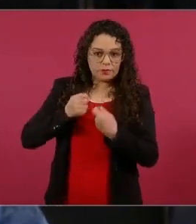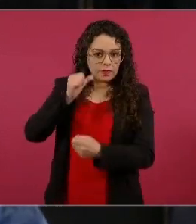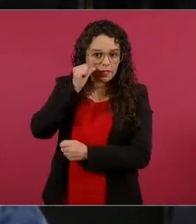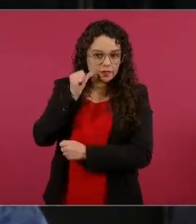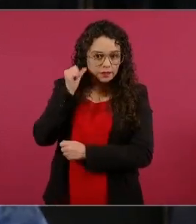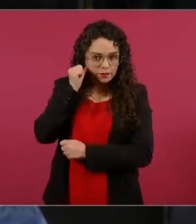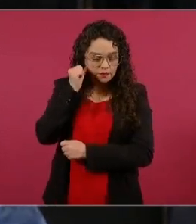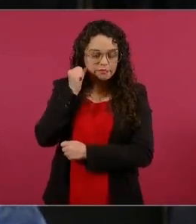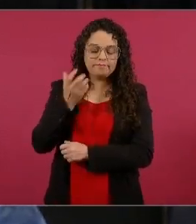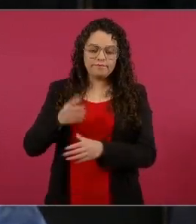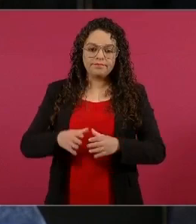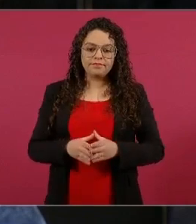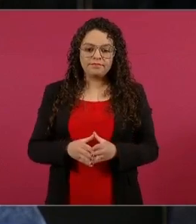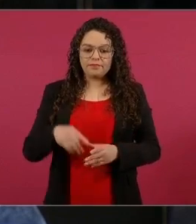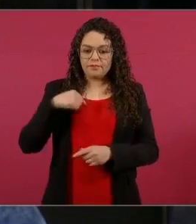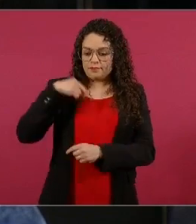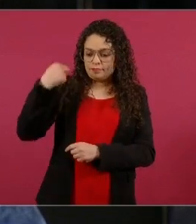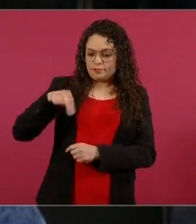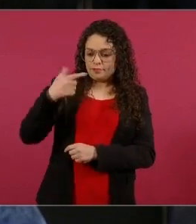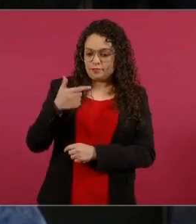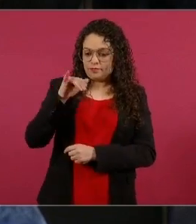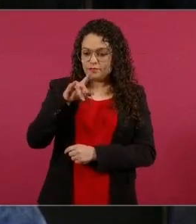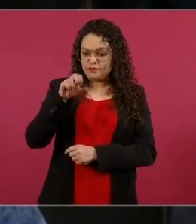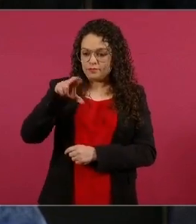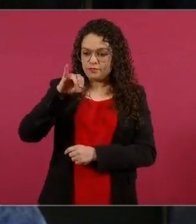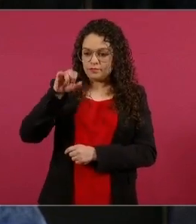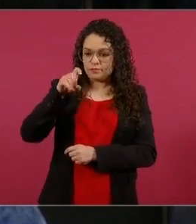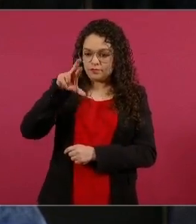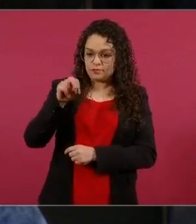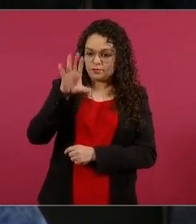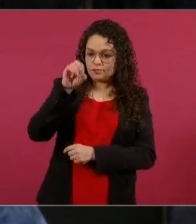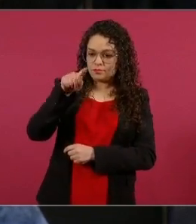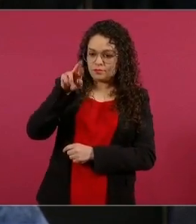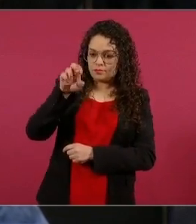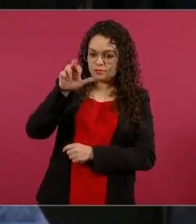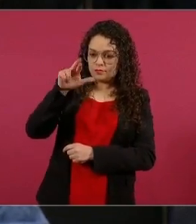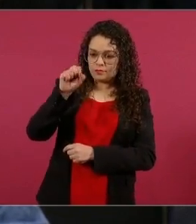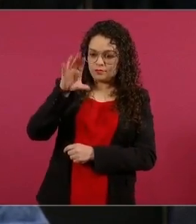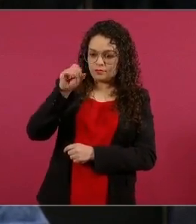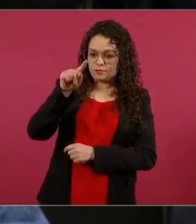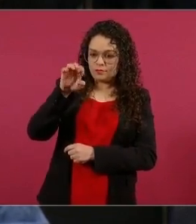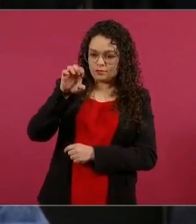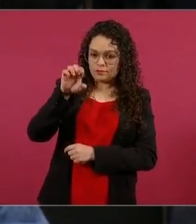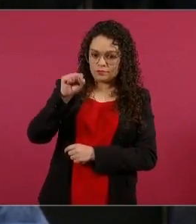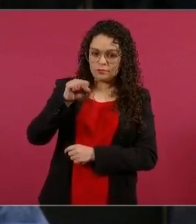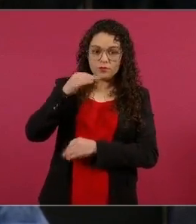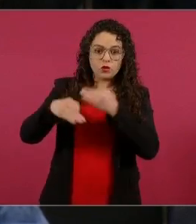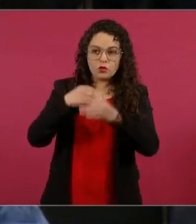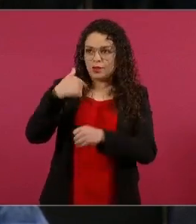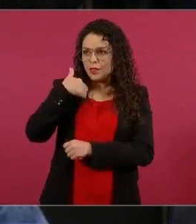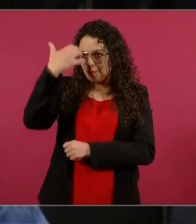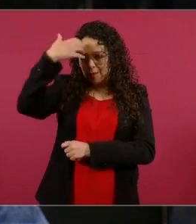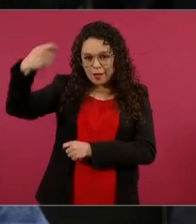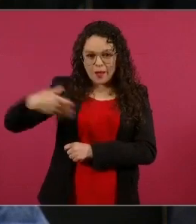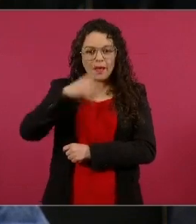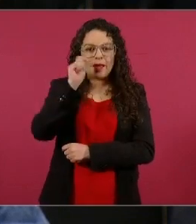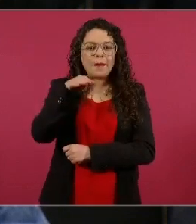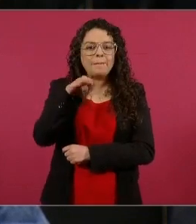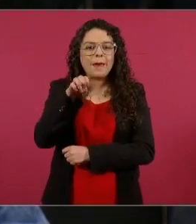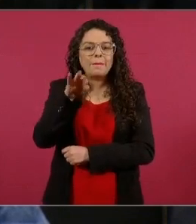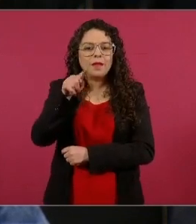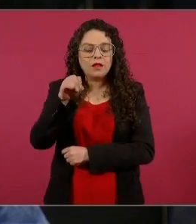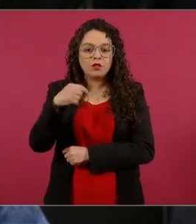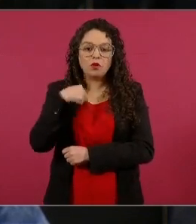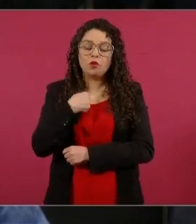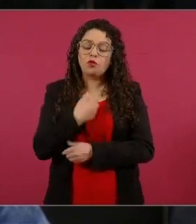también me llamo Guillermo Alejandro Contreras Cortés todos me conocen como memito soy un bebé de un